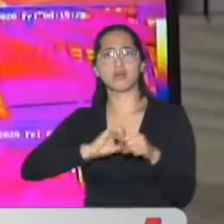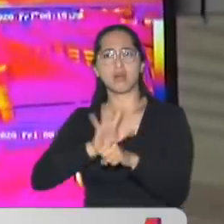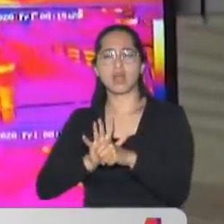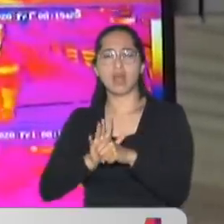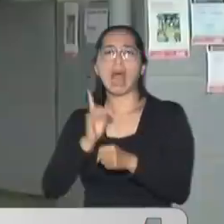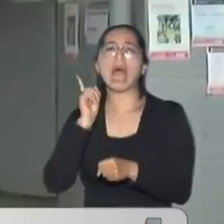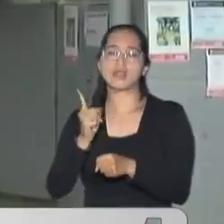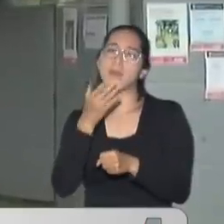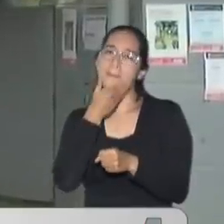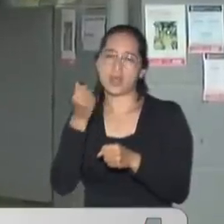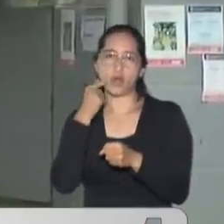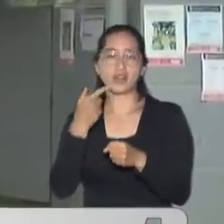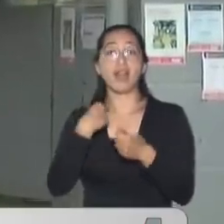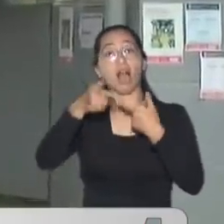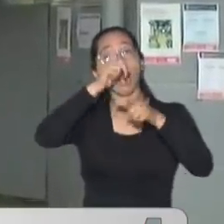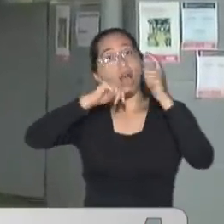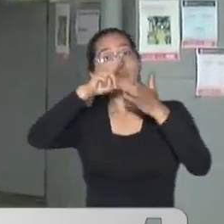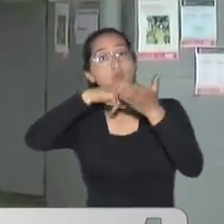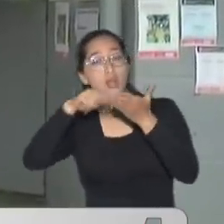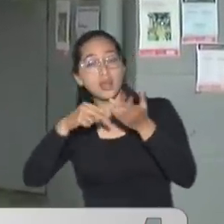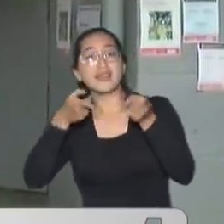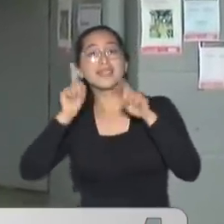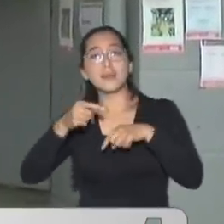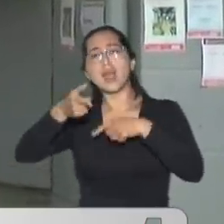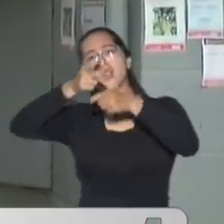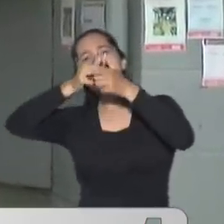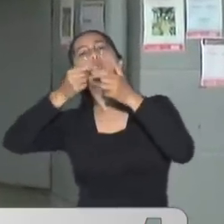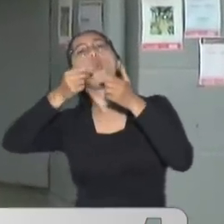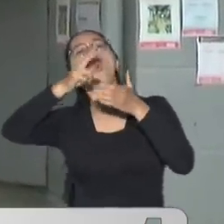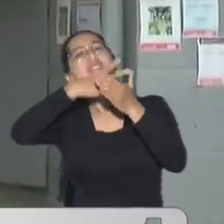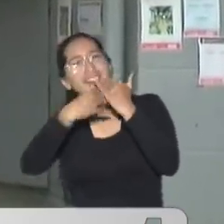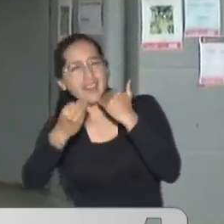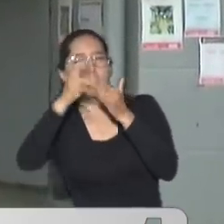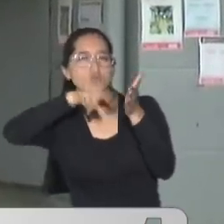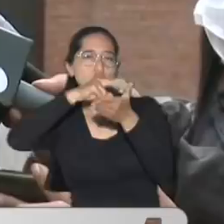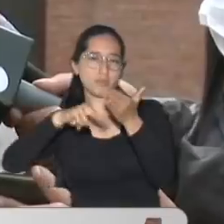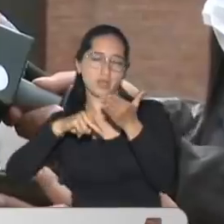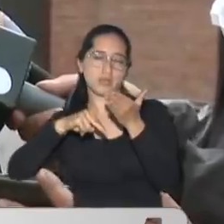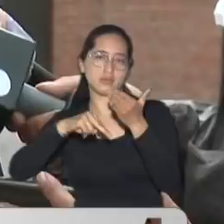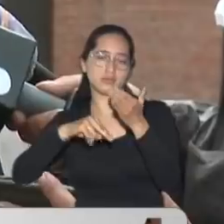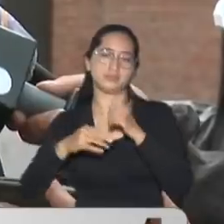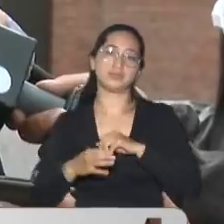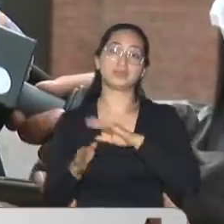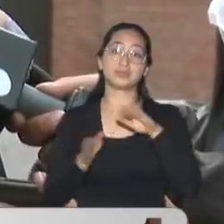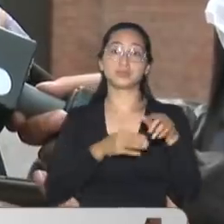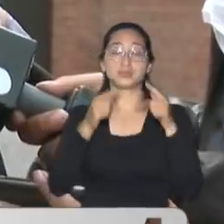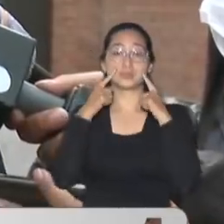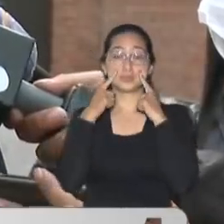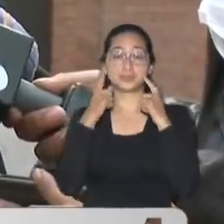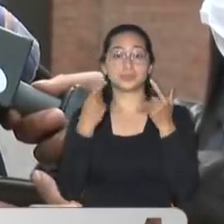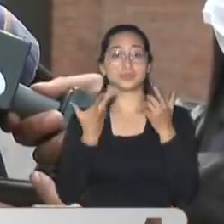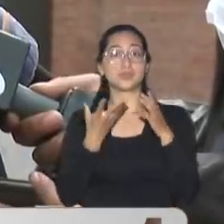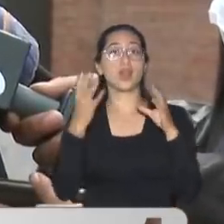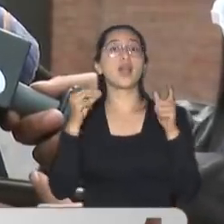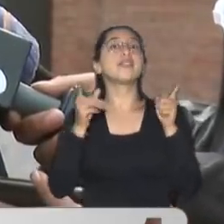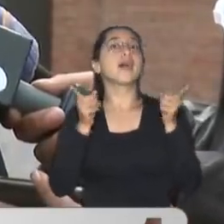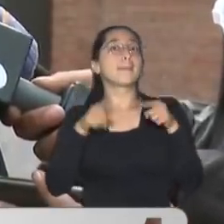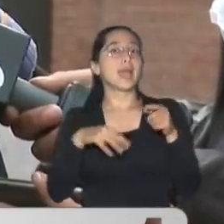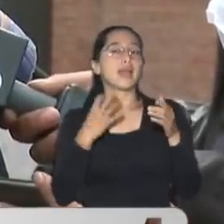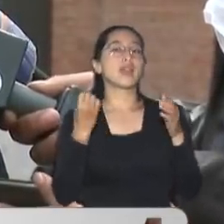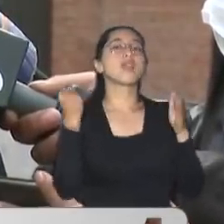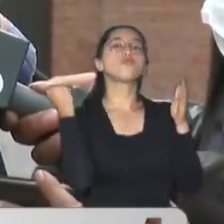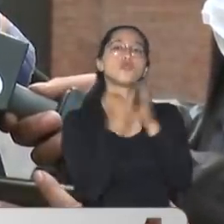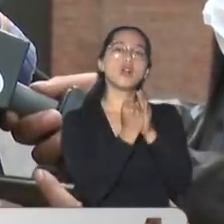y el toque de queda durante el fin de semana de manera continua. De tener una cuarentena, un pico y cédula,